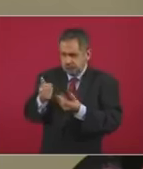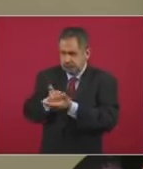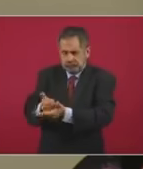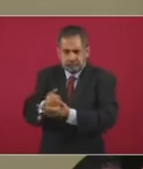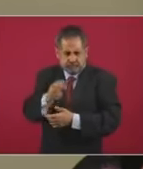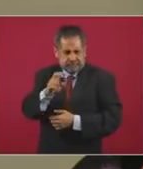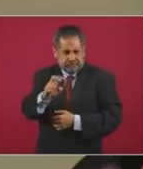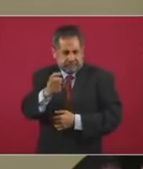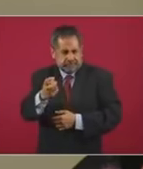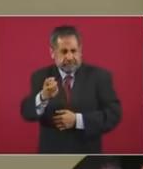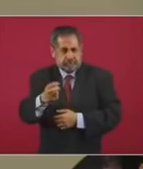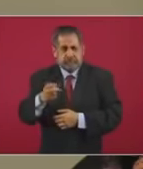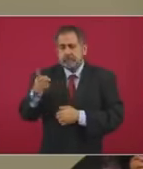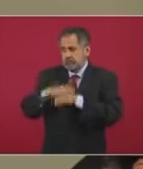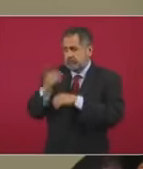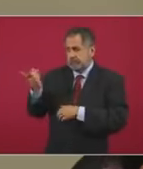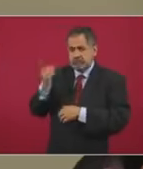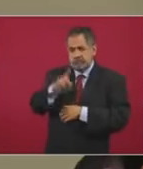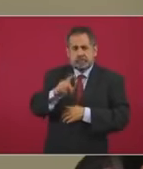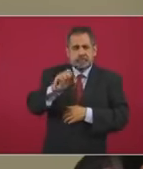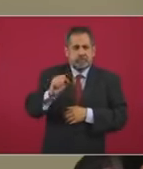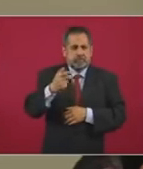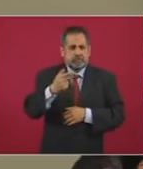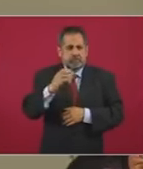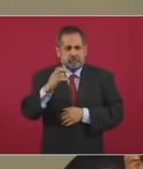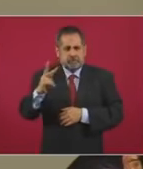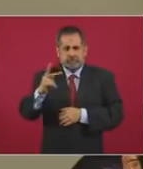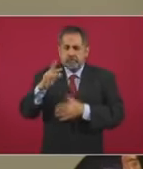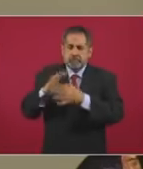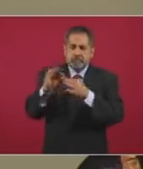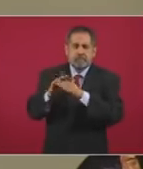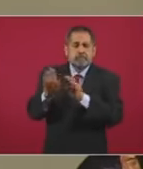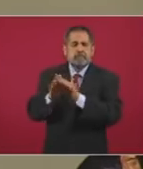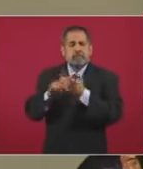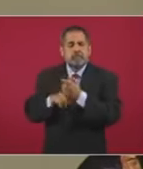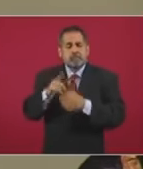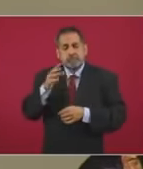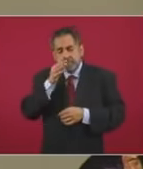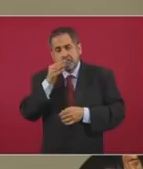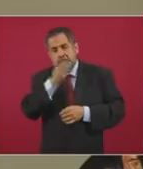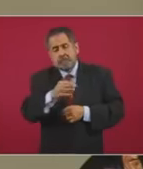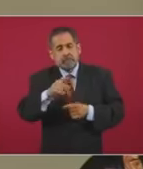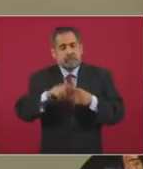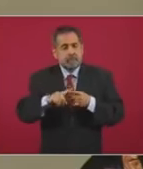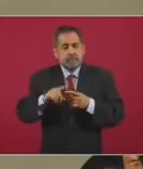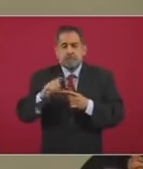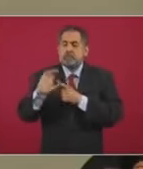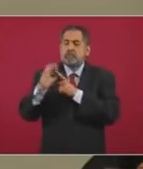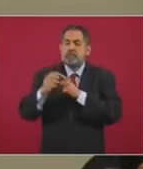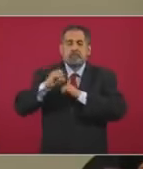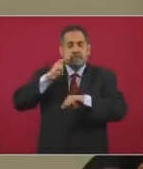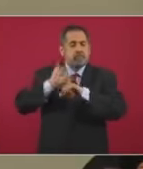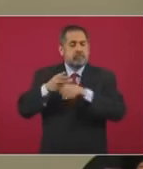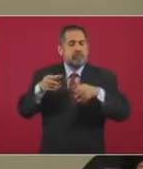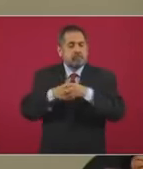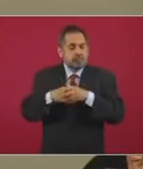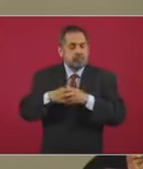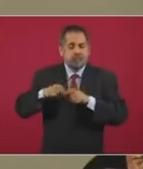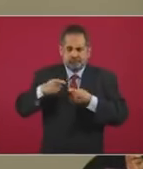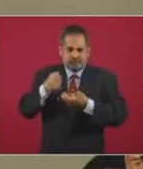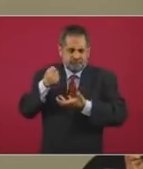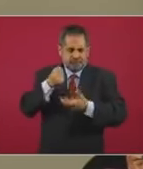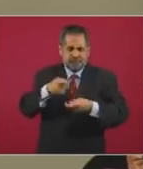usted instruir a la Secretaría de Hacienda y Crédito Público que comunique a la Comisión Ejecutiva la certeza de los